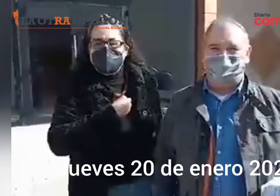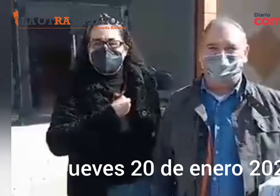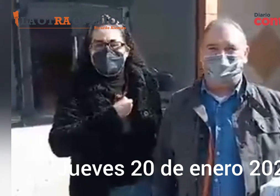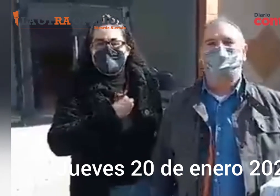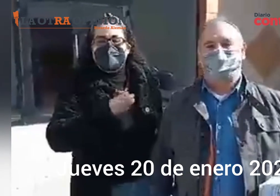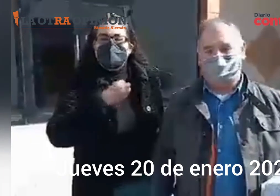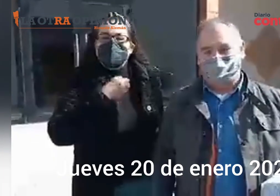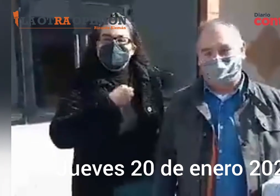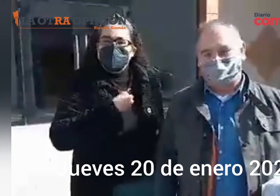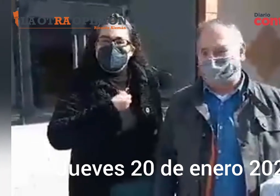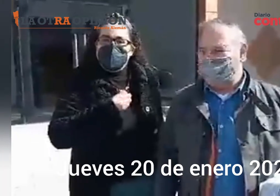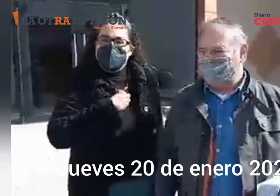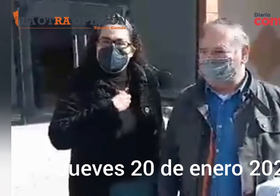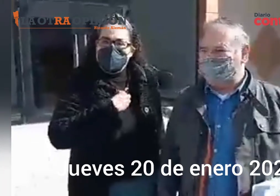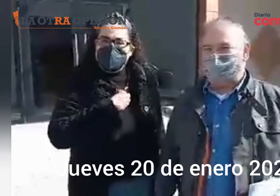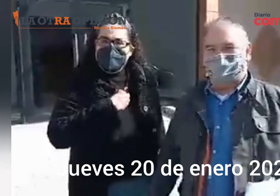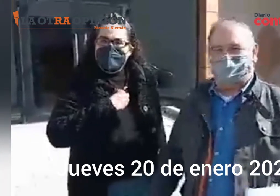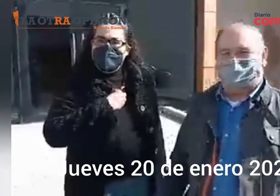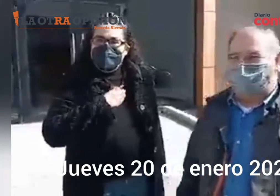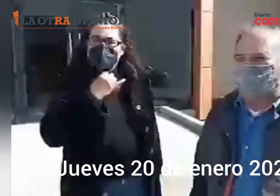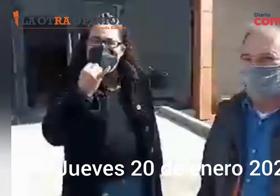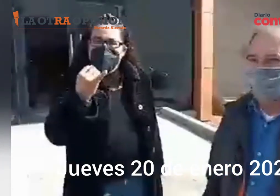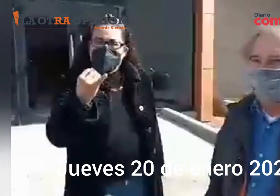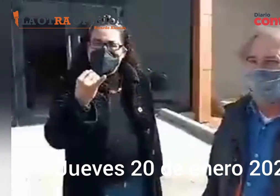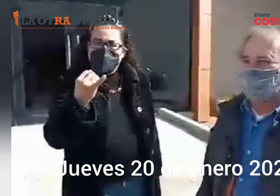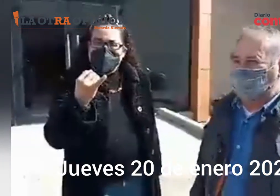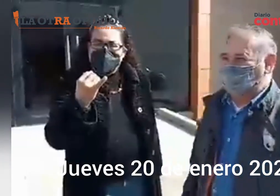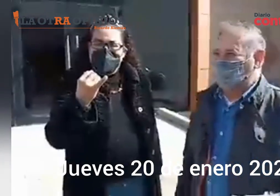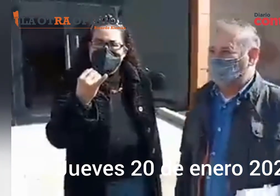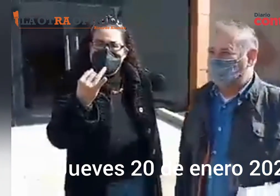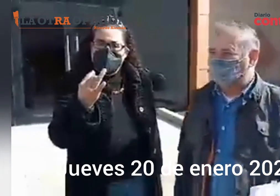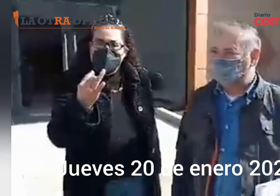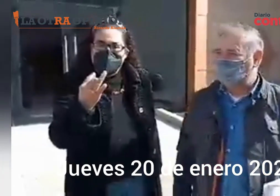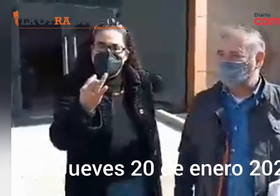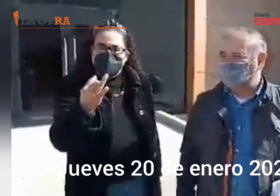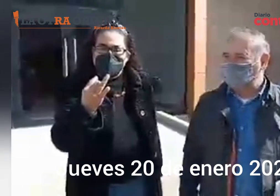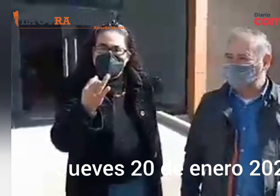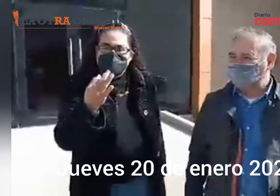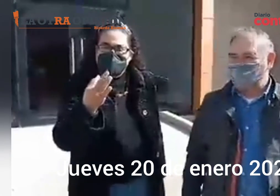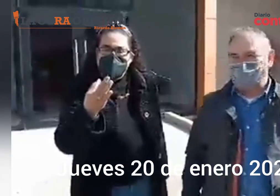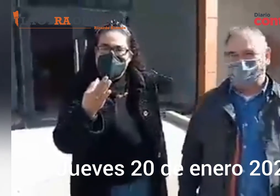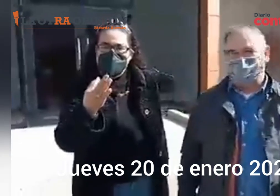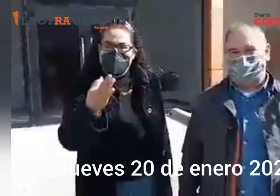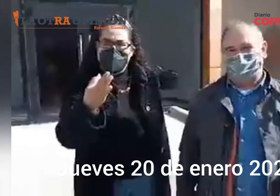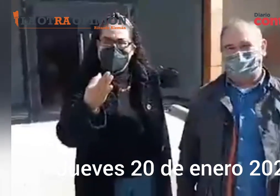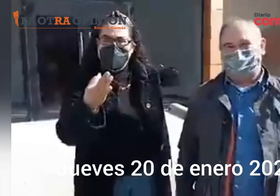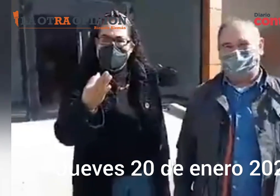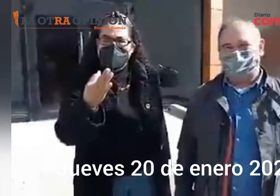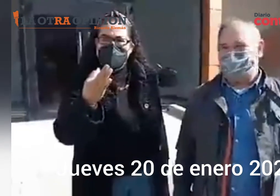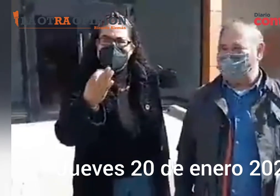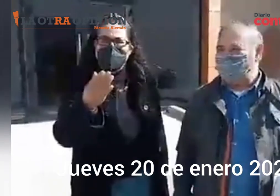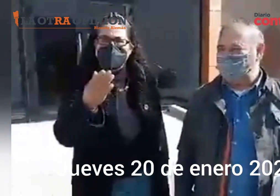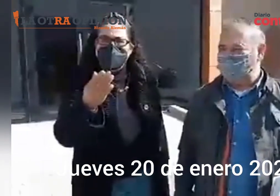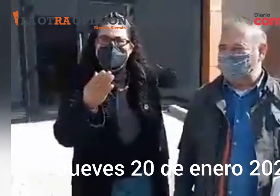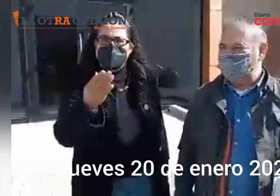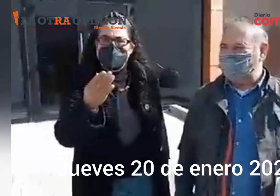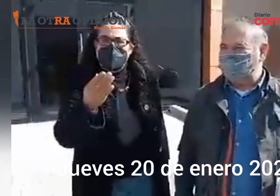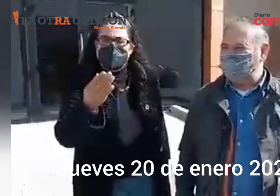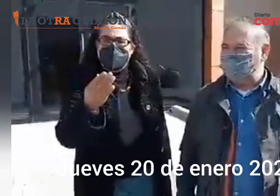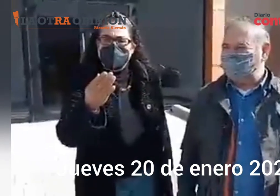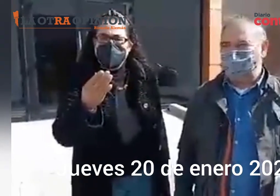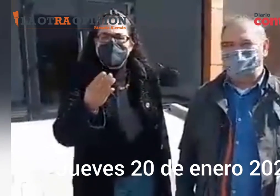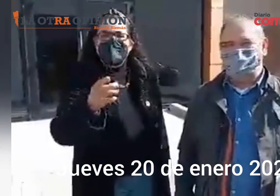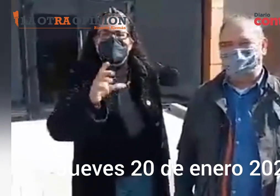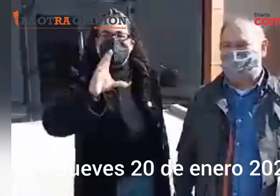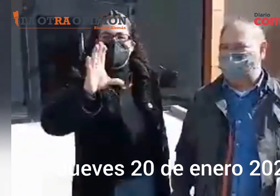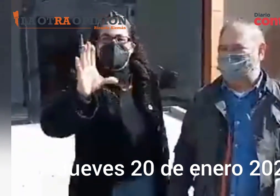voy a manejar. Y yo soy la que voy a saber que nunca pagó Seguro Social, que nunca pagó Infonavit y que nunca pagó Afore y que no existe nómina